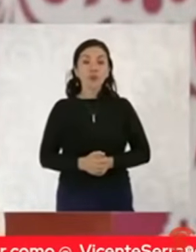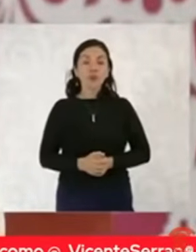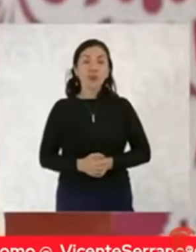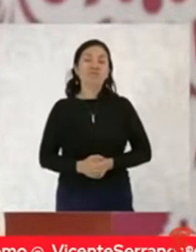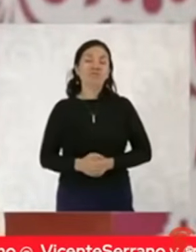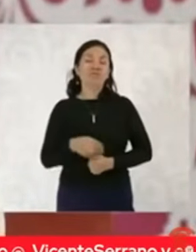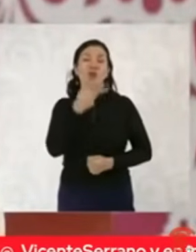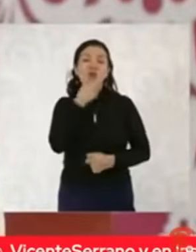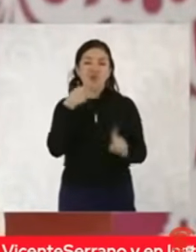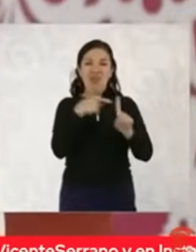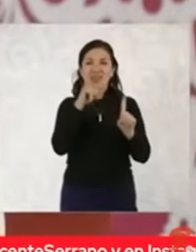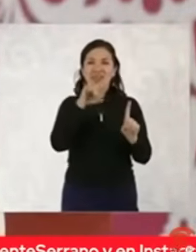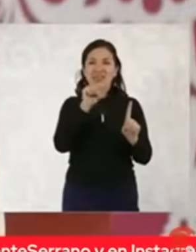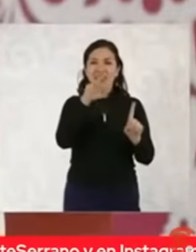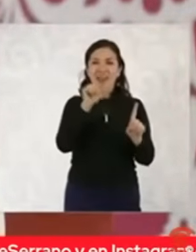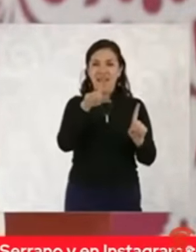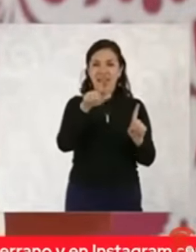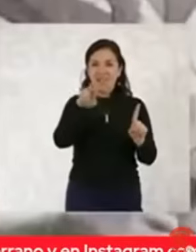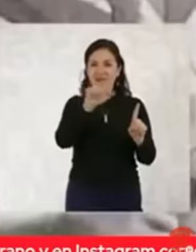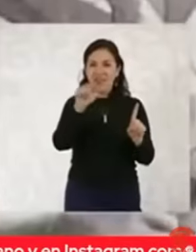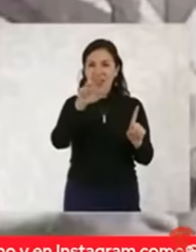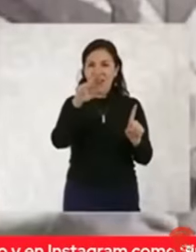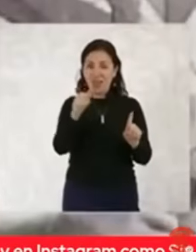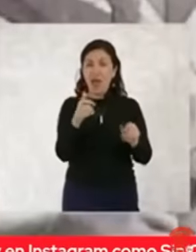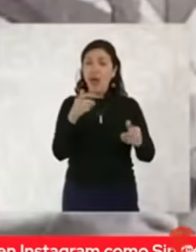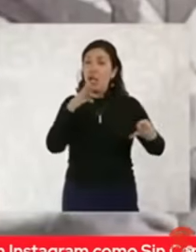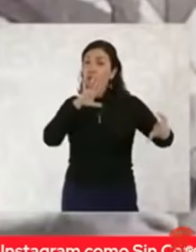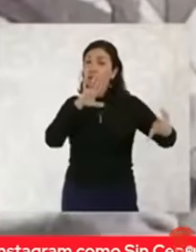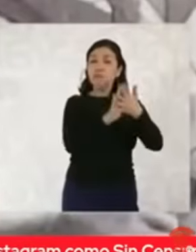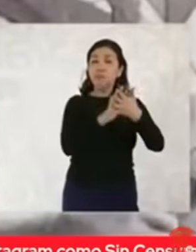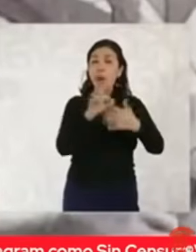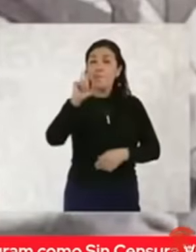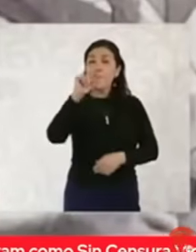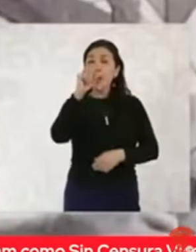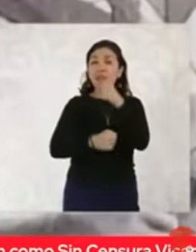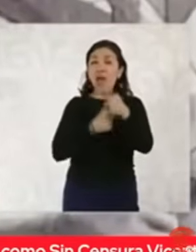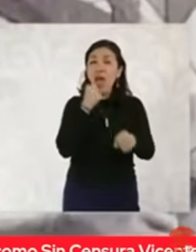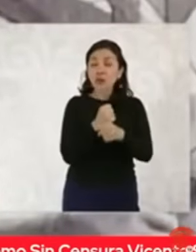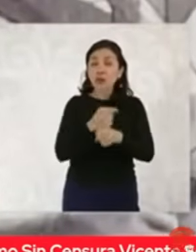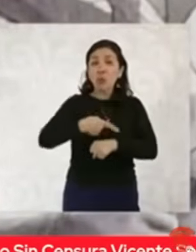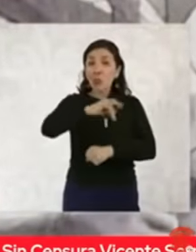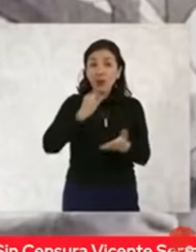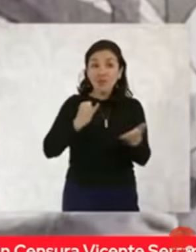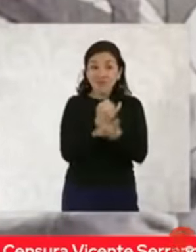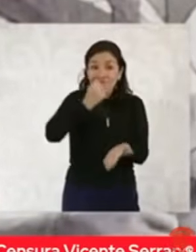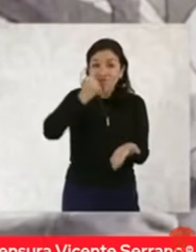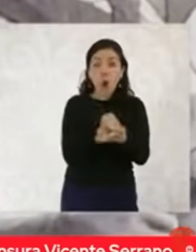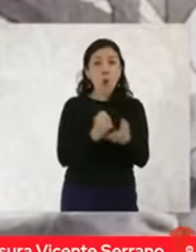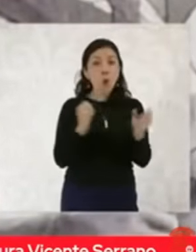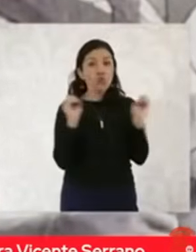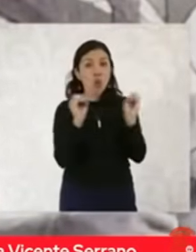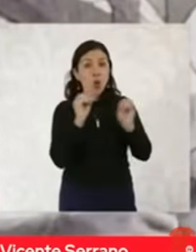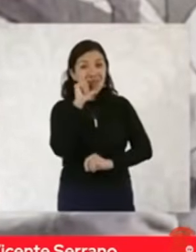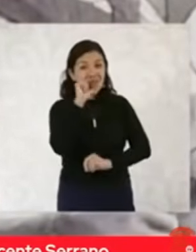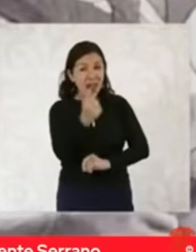esta persona, Israel Vallarta, que estuvo 20 años en la cárcel sin sentencia,